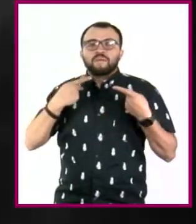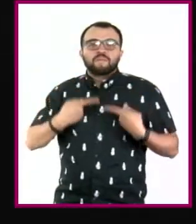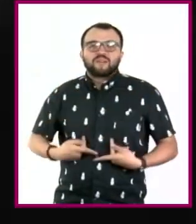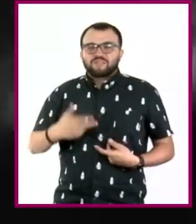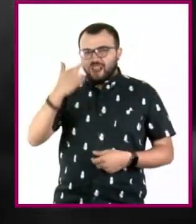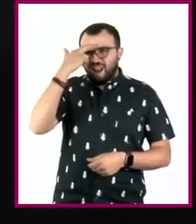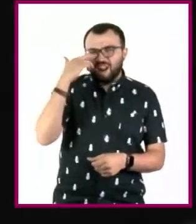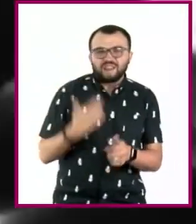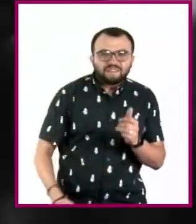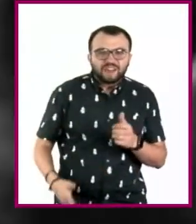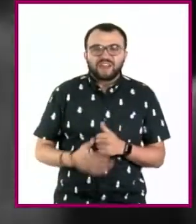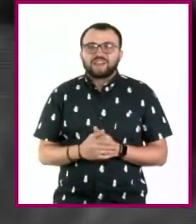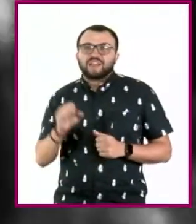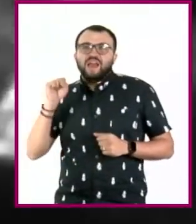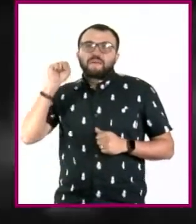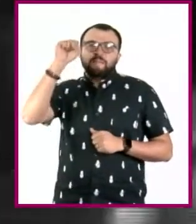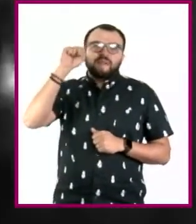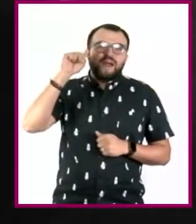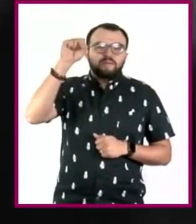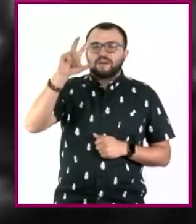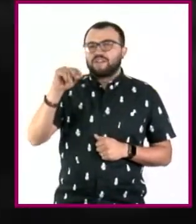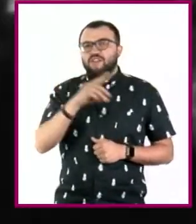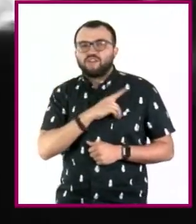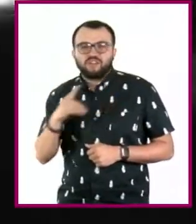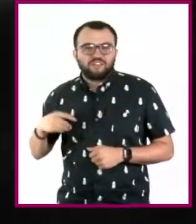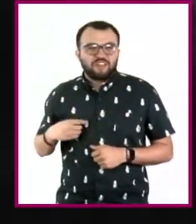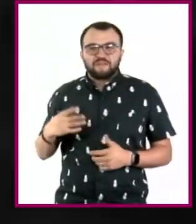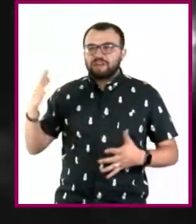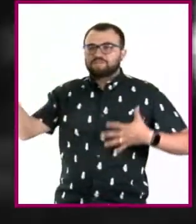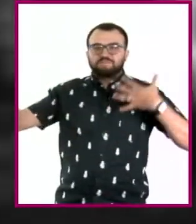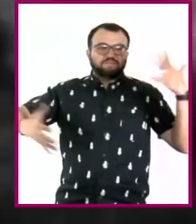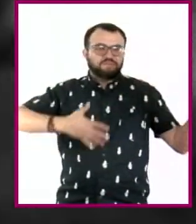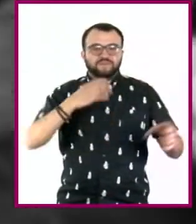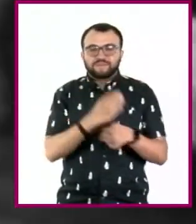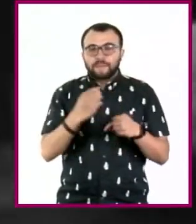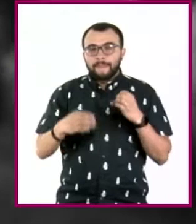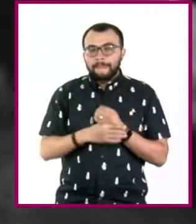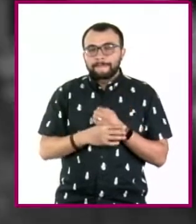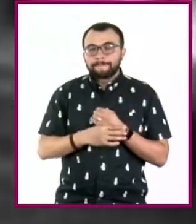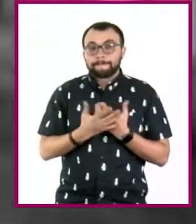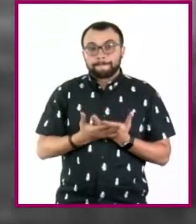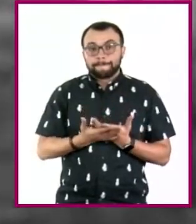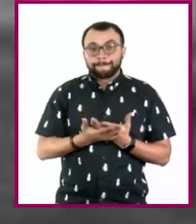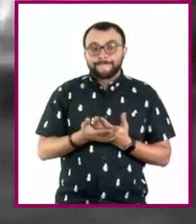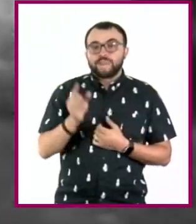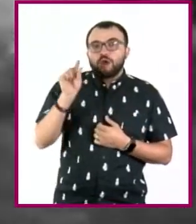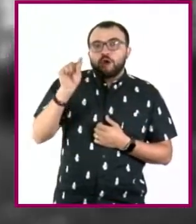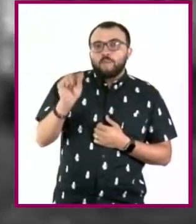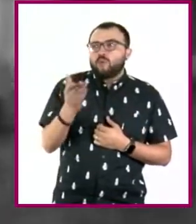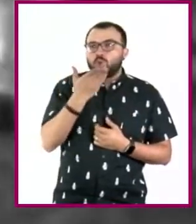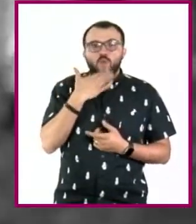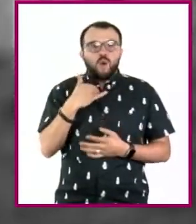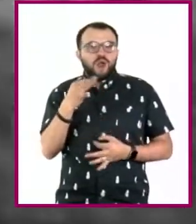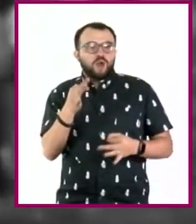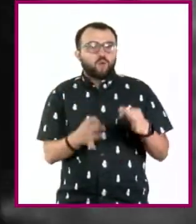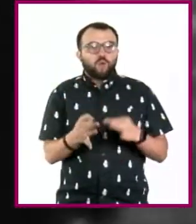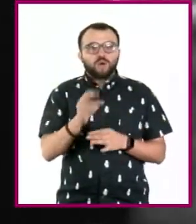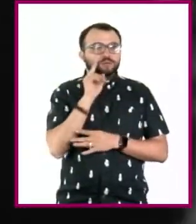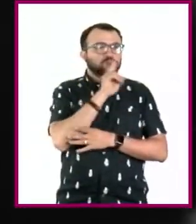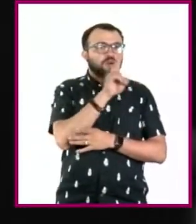rebeldes, contestatarias, revoltosas, con poco juicio,